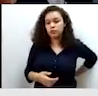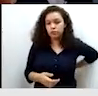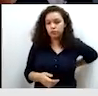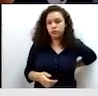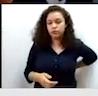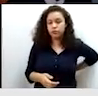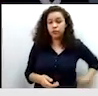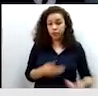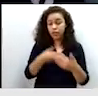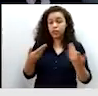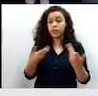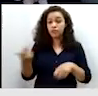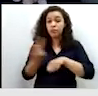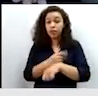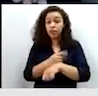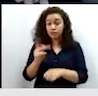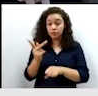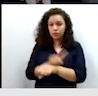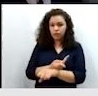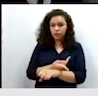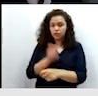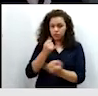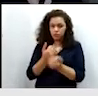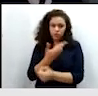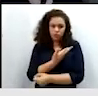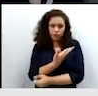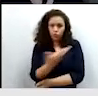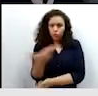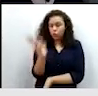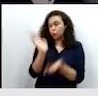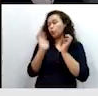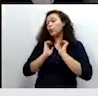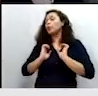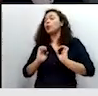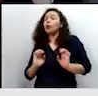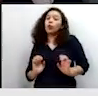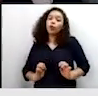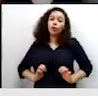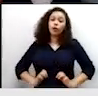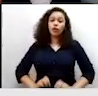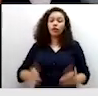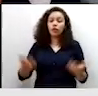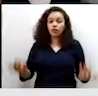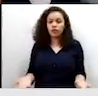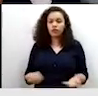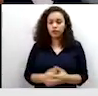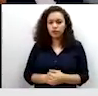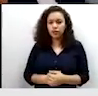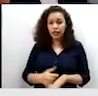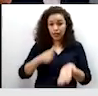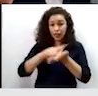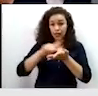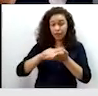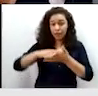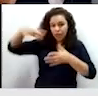pasado en estos casos, y ha pasado hasta en restaurantes de alta alcurnia, que por una no limpieza de esa